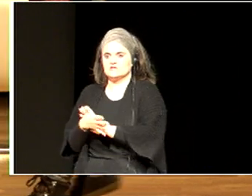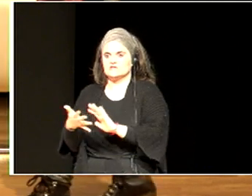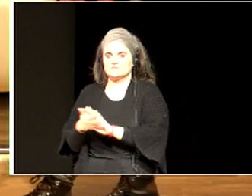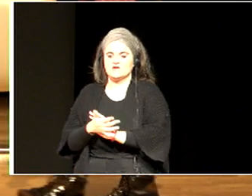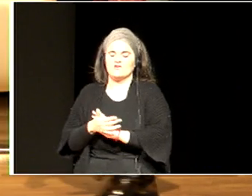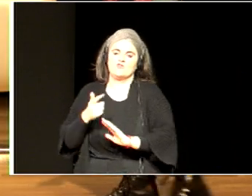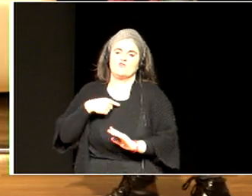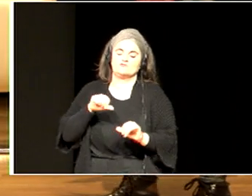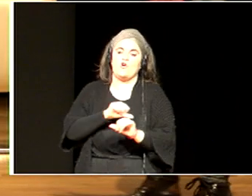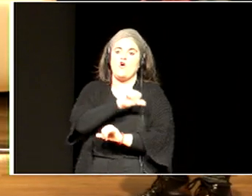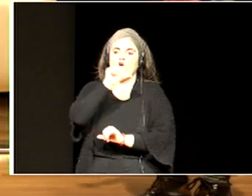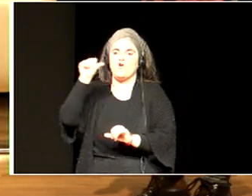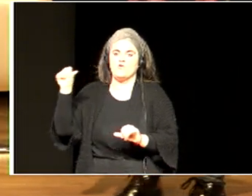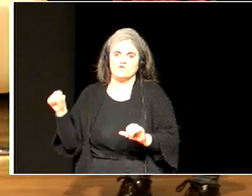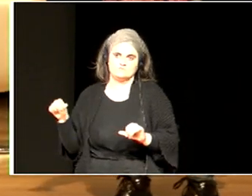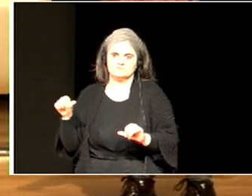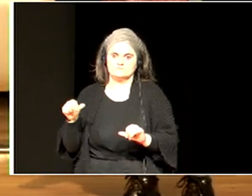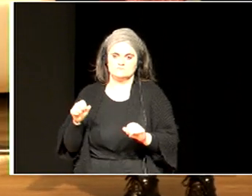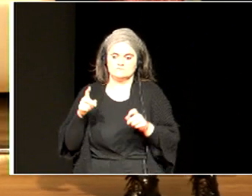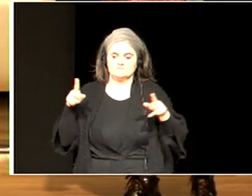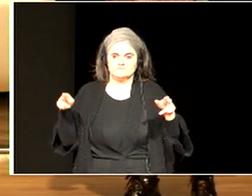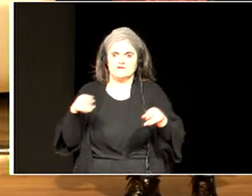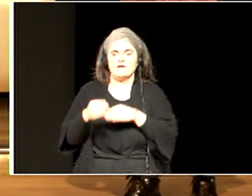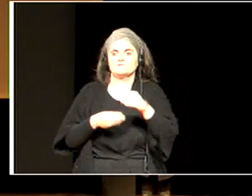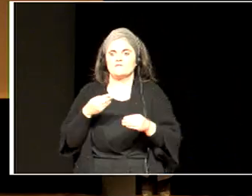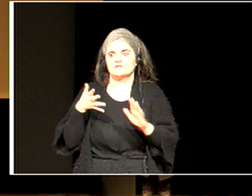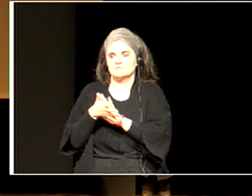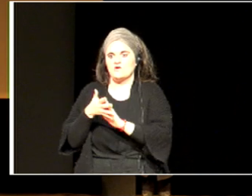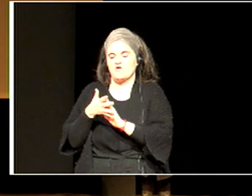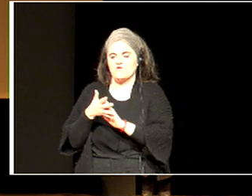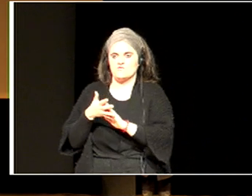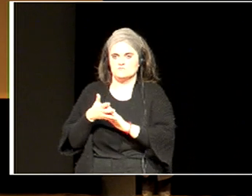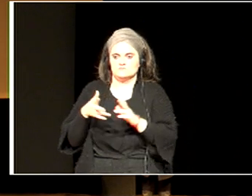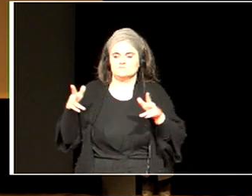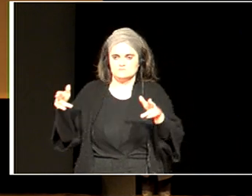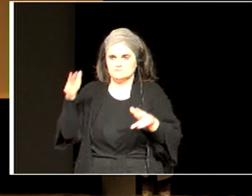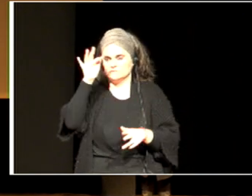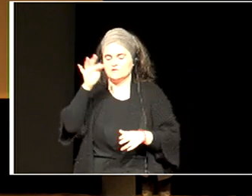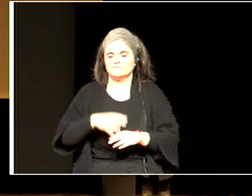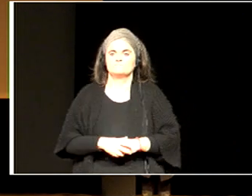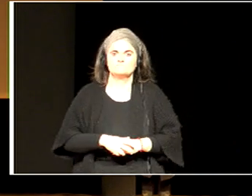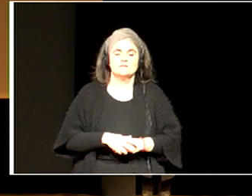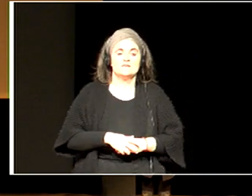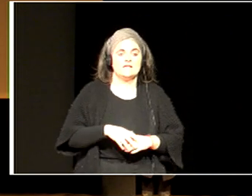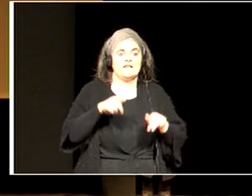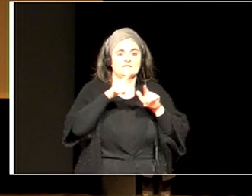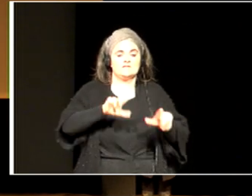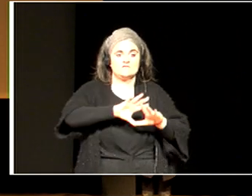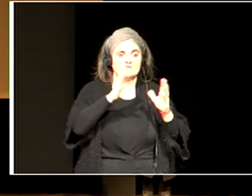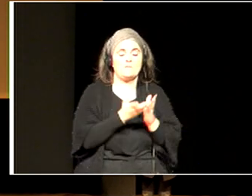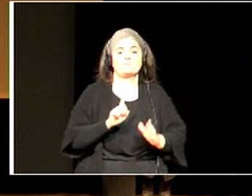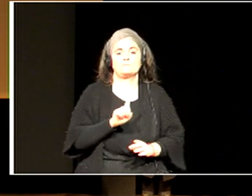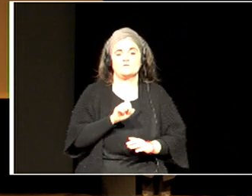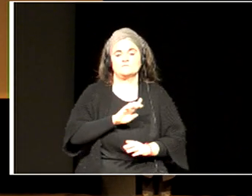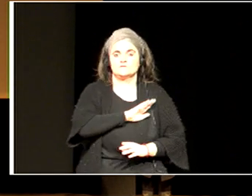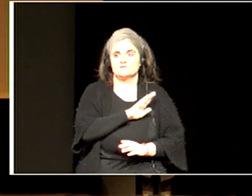pasa bien este año lo hemos hecho de un libro de texto de literatura universal literatura universal del primero de bachillerato que